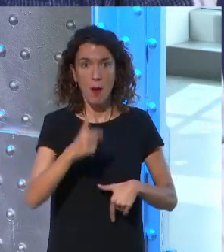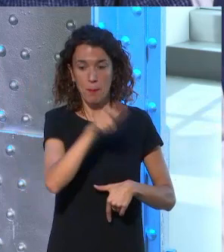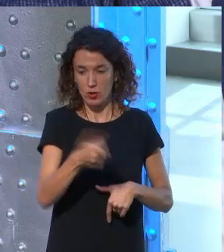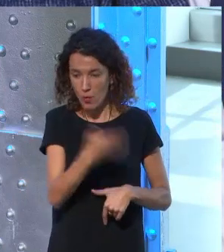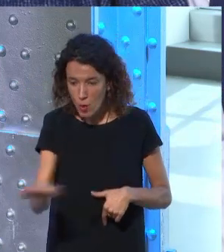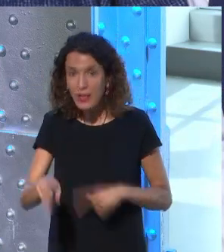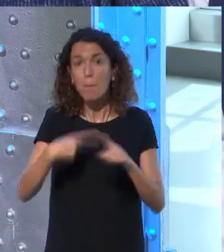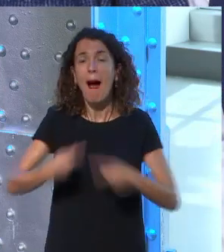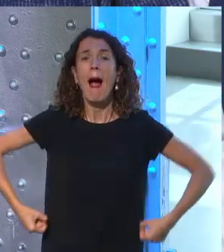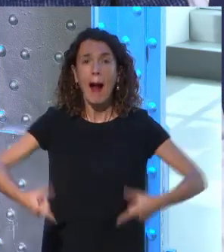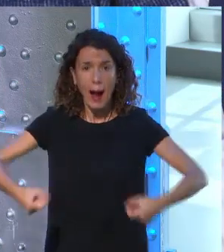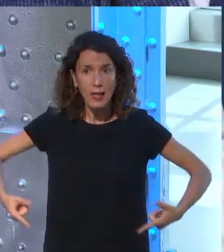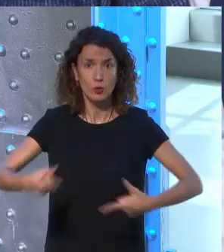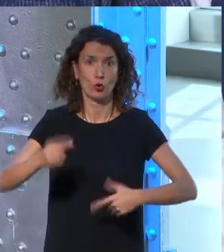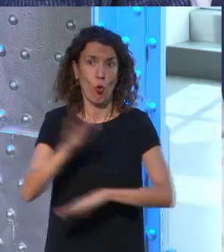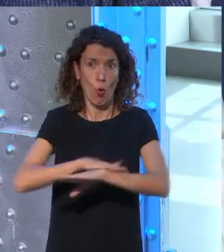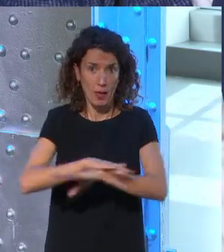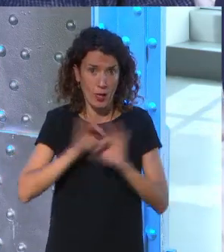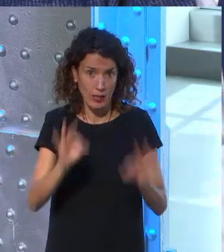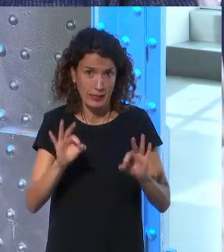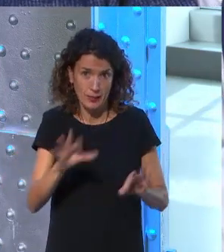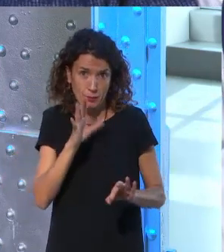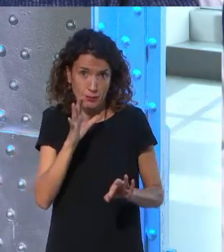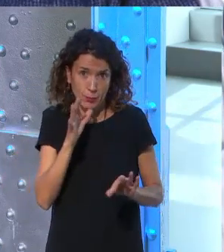económico para la administración, porque está desencadenando